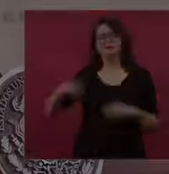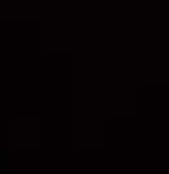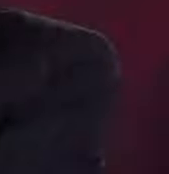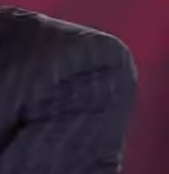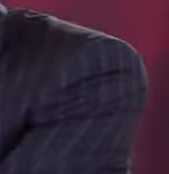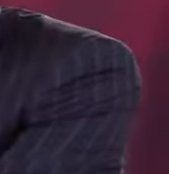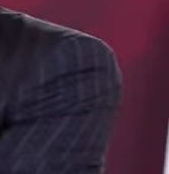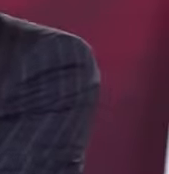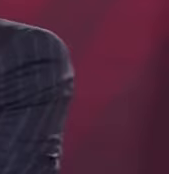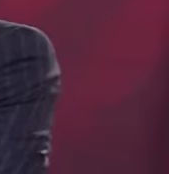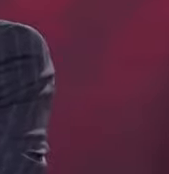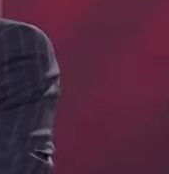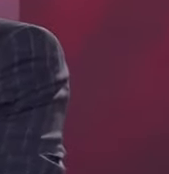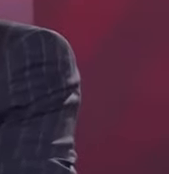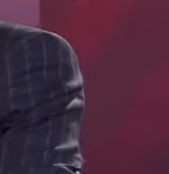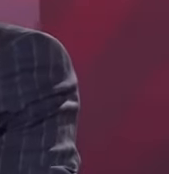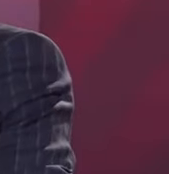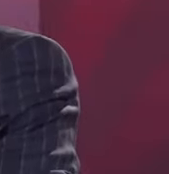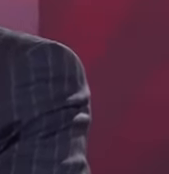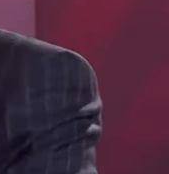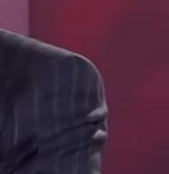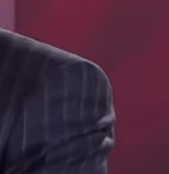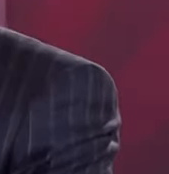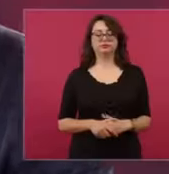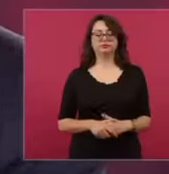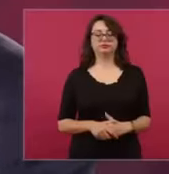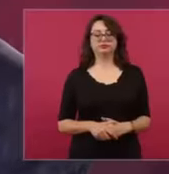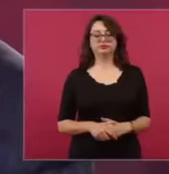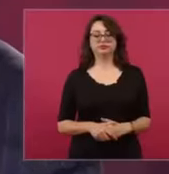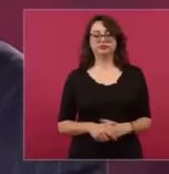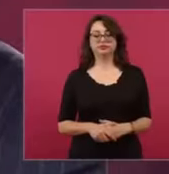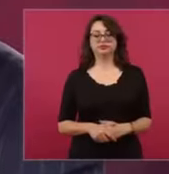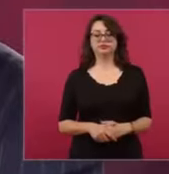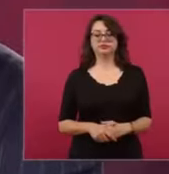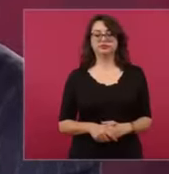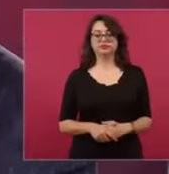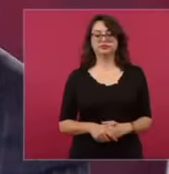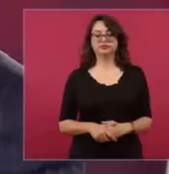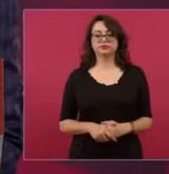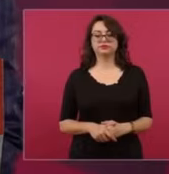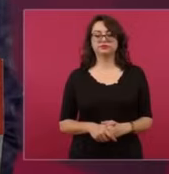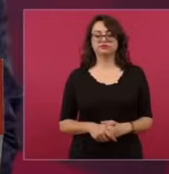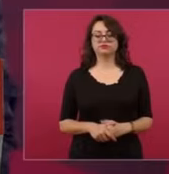2024. Es que, ¿para qué hablo de eso si se van y